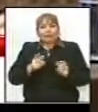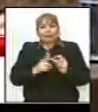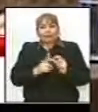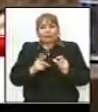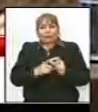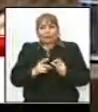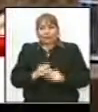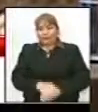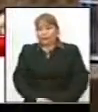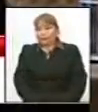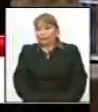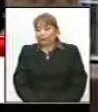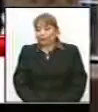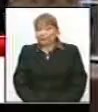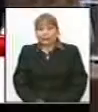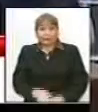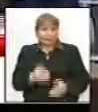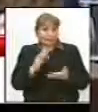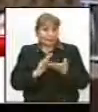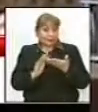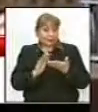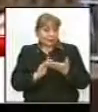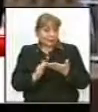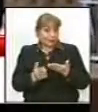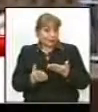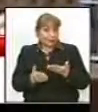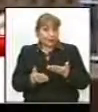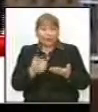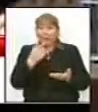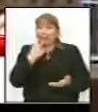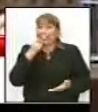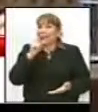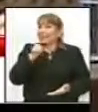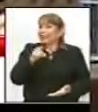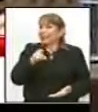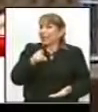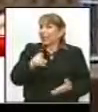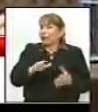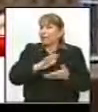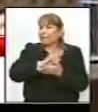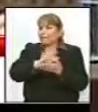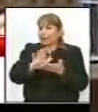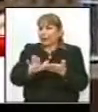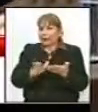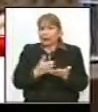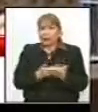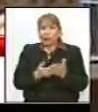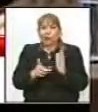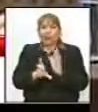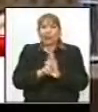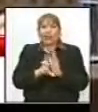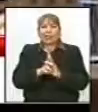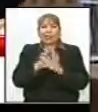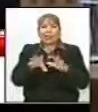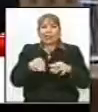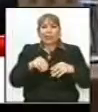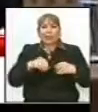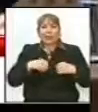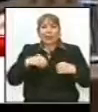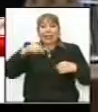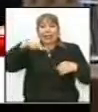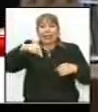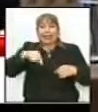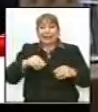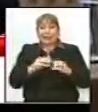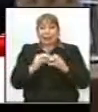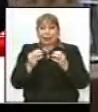palabras. Y al justificar su accionar, está inmerso en la ley aprobada en este Congreso de